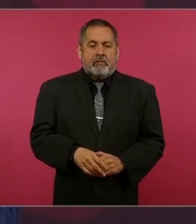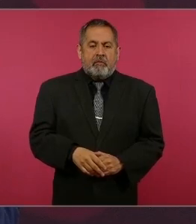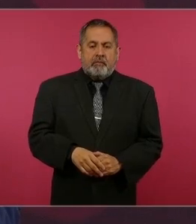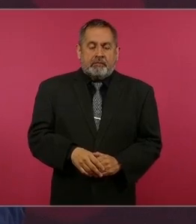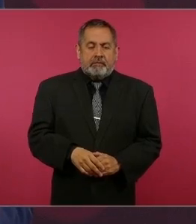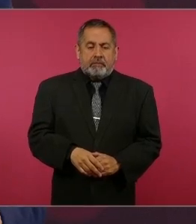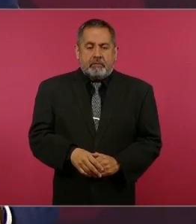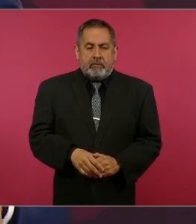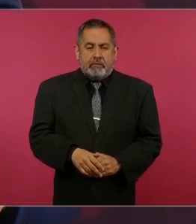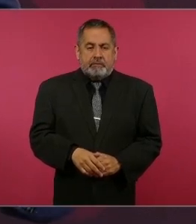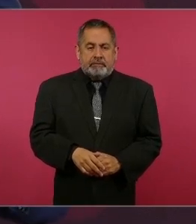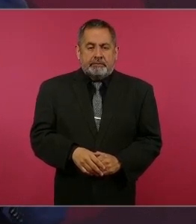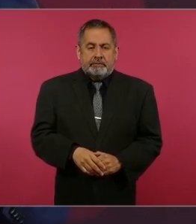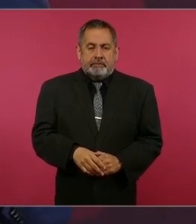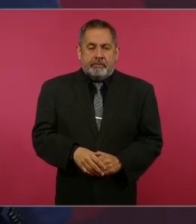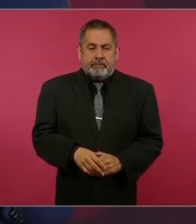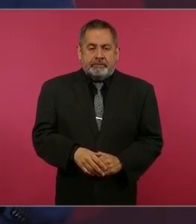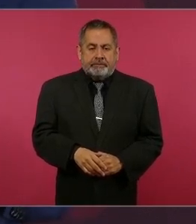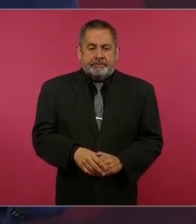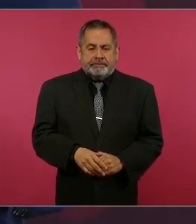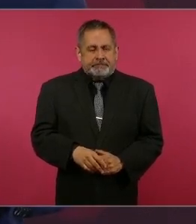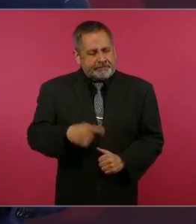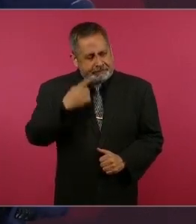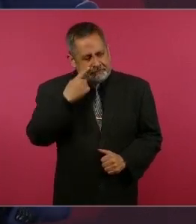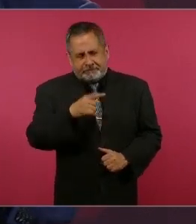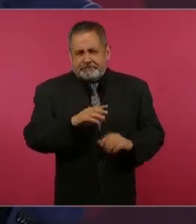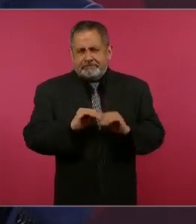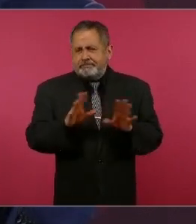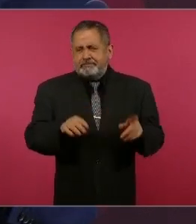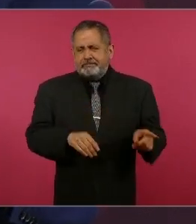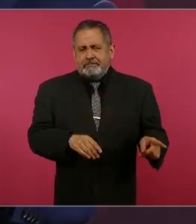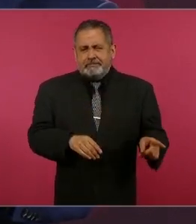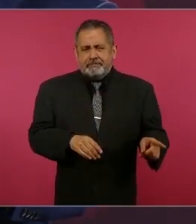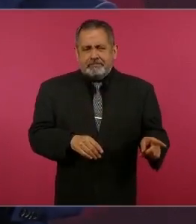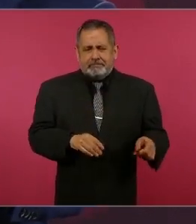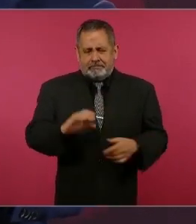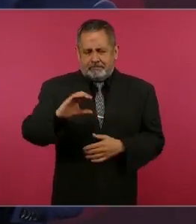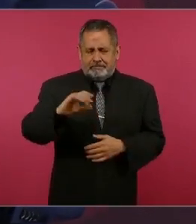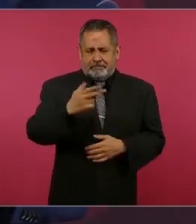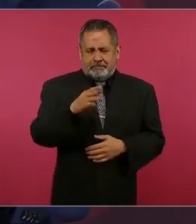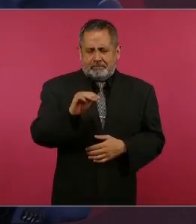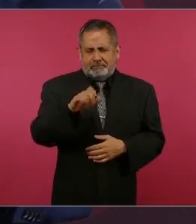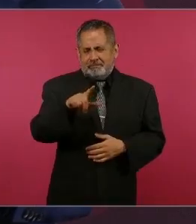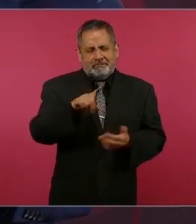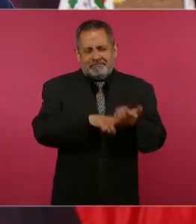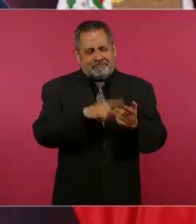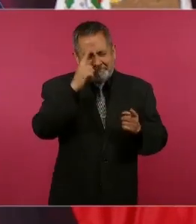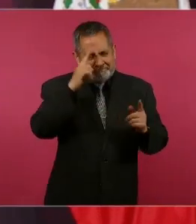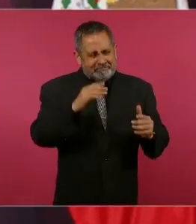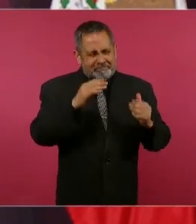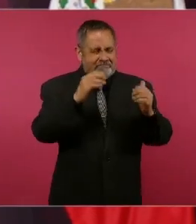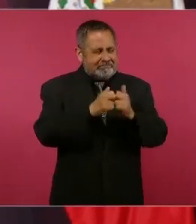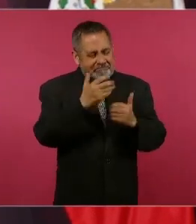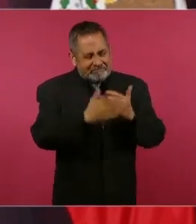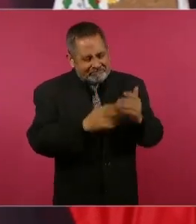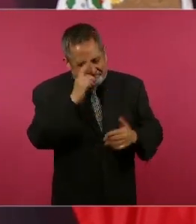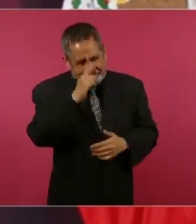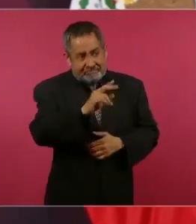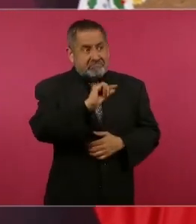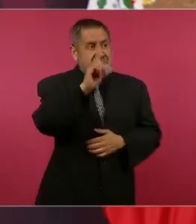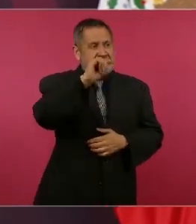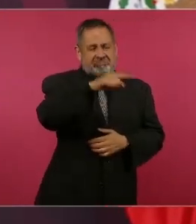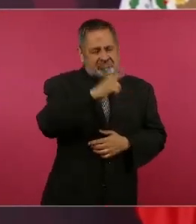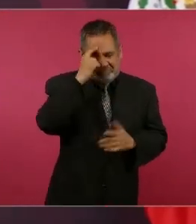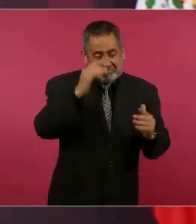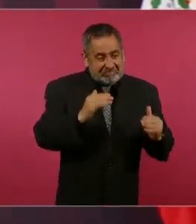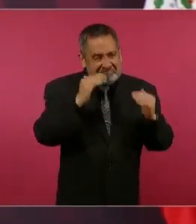son como se ve, claro que Chumel no llega, con todo respeto, pues, a intelectual,